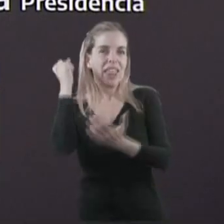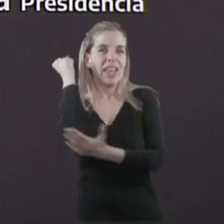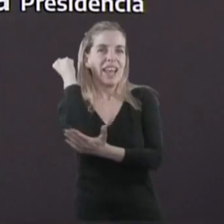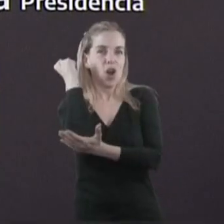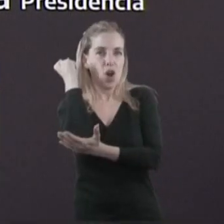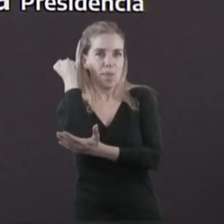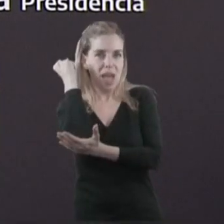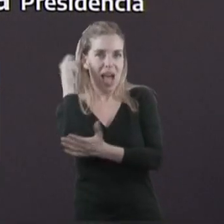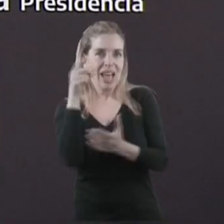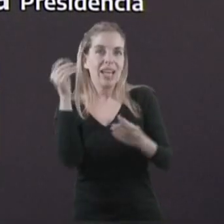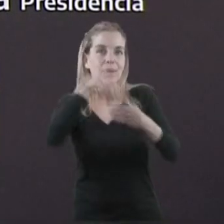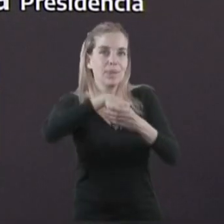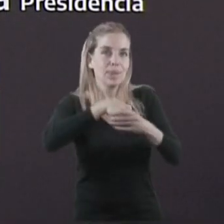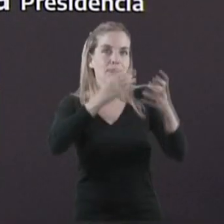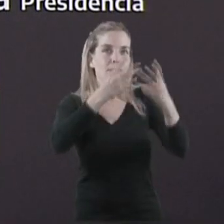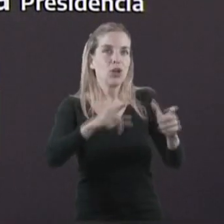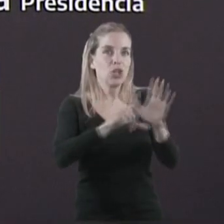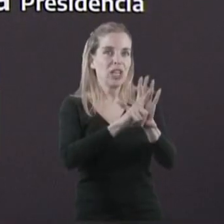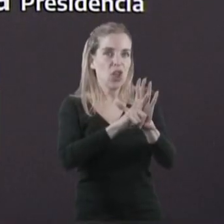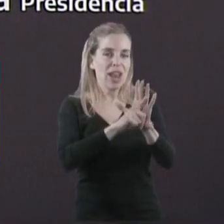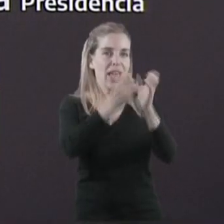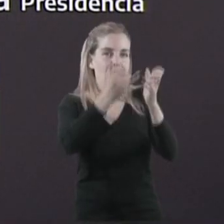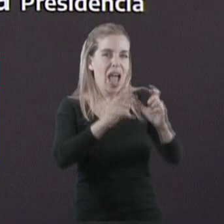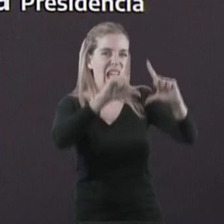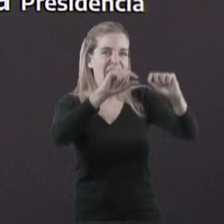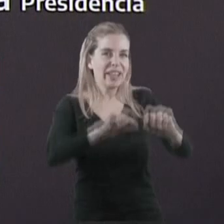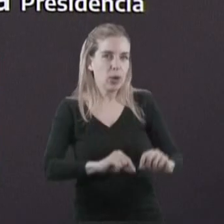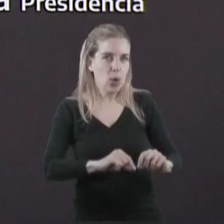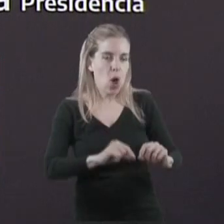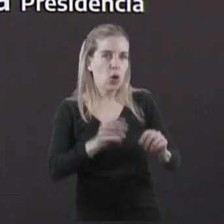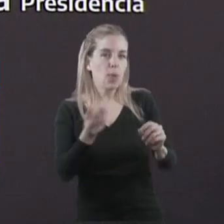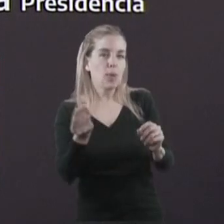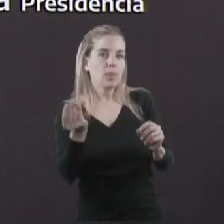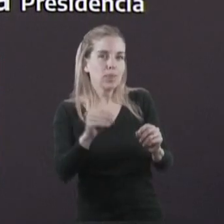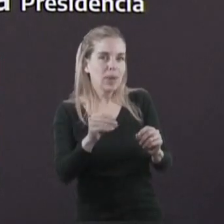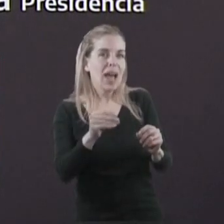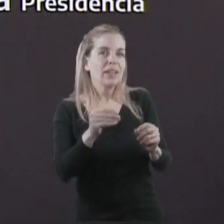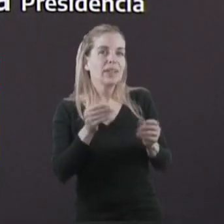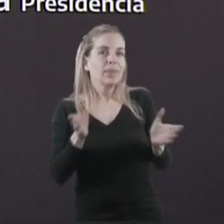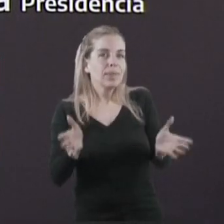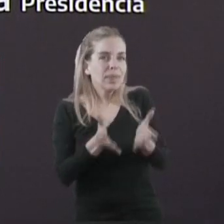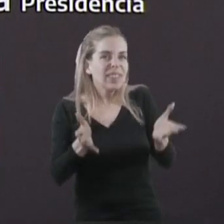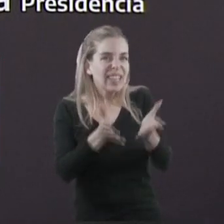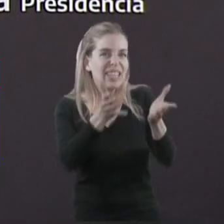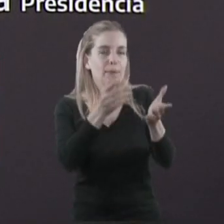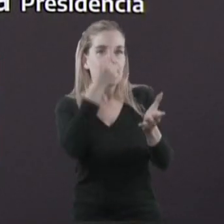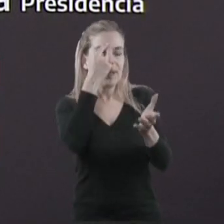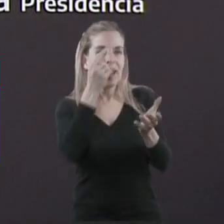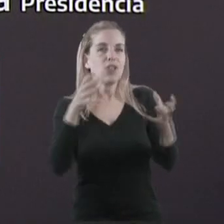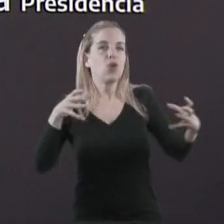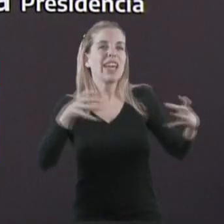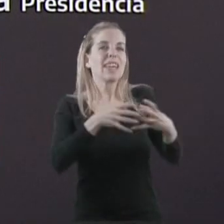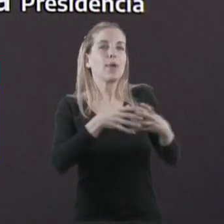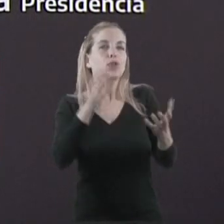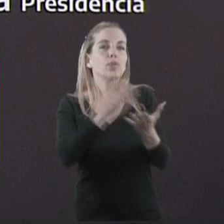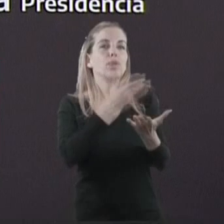y se incluye en un conjunto de incentivos para poder ir modernizando los equipos de producción y que la